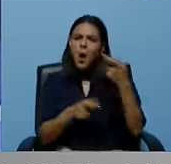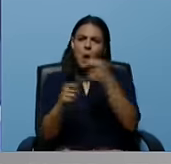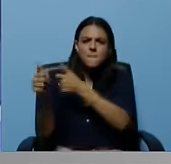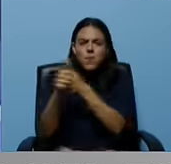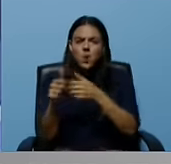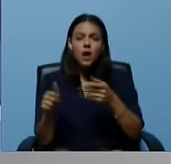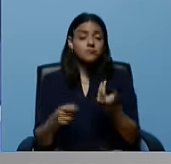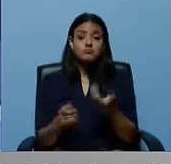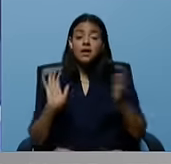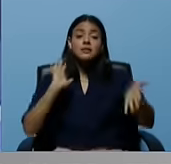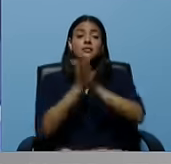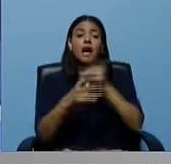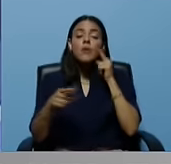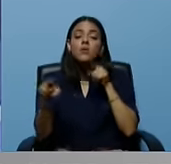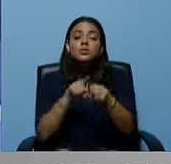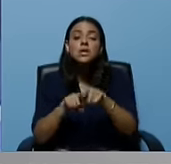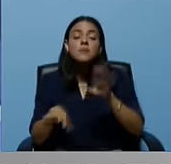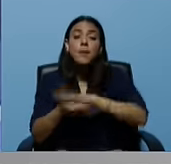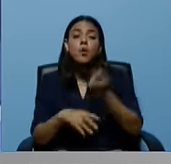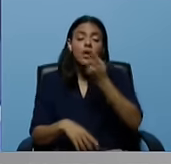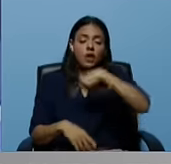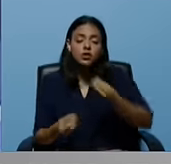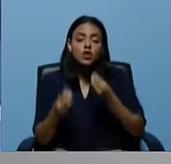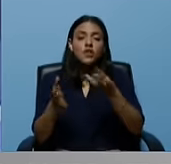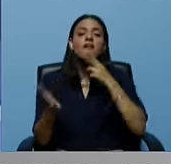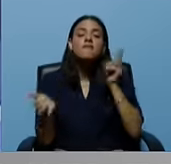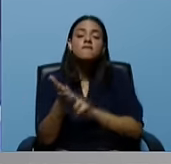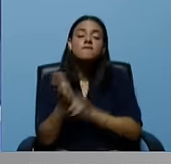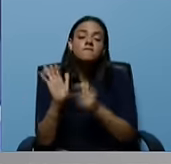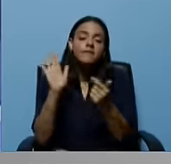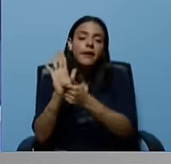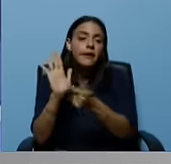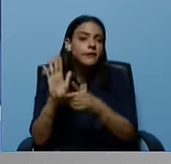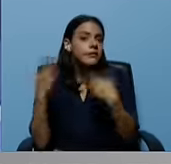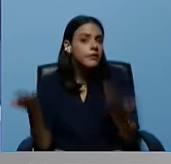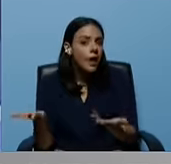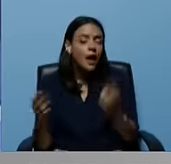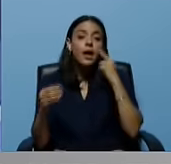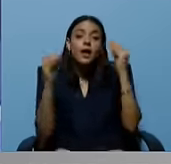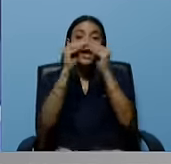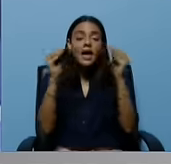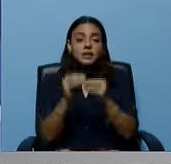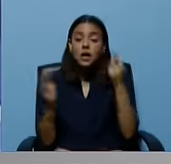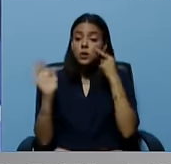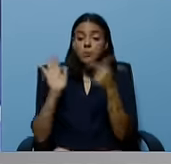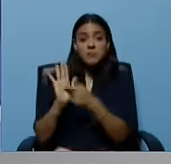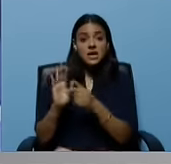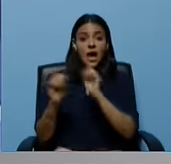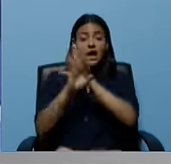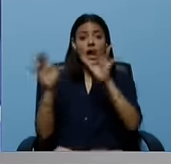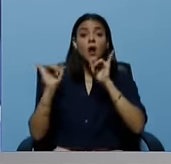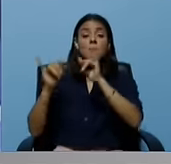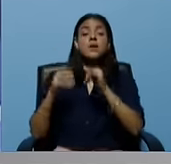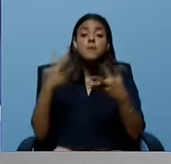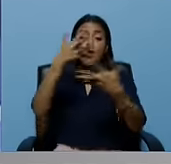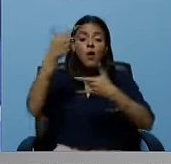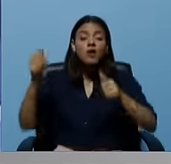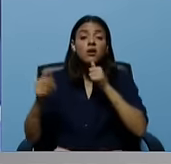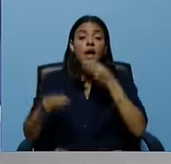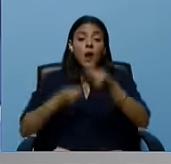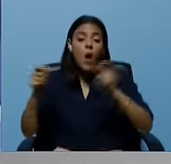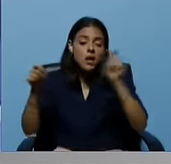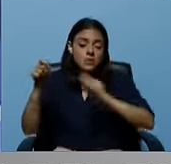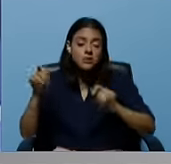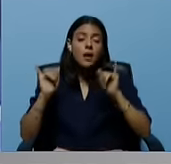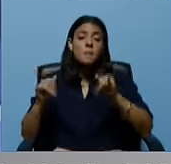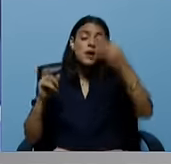Se acabó el chisme porque la verdad sale palo claro. Es exactamente como lo estoy refiriendo. Y tenemos